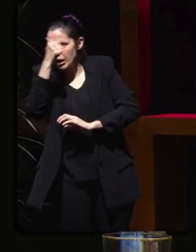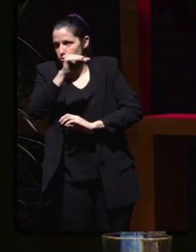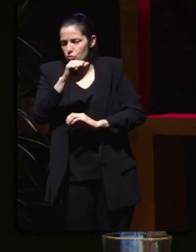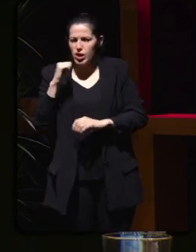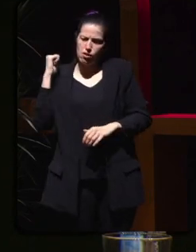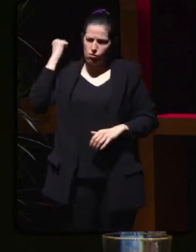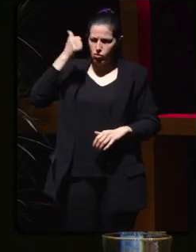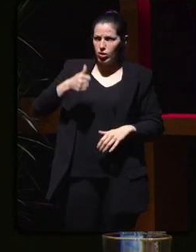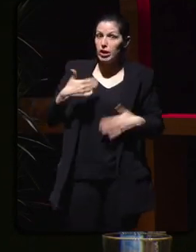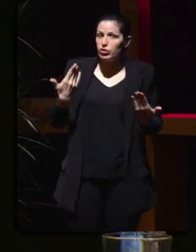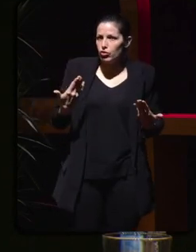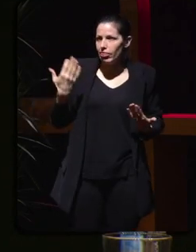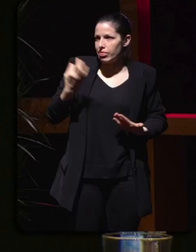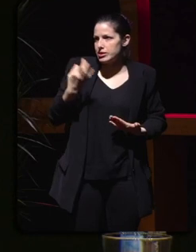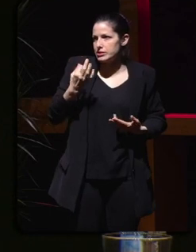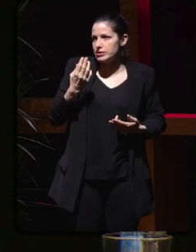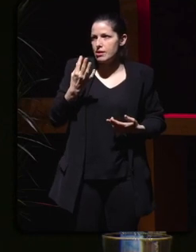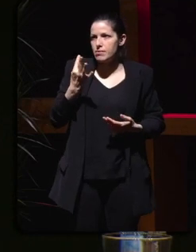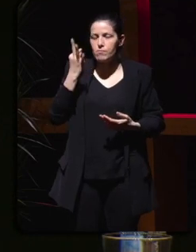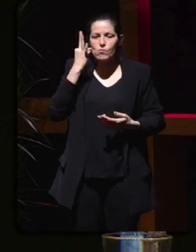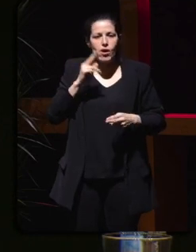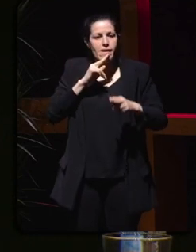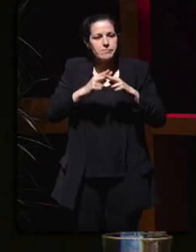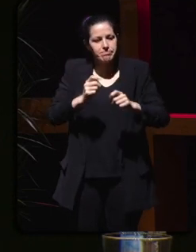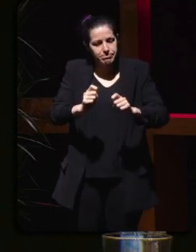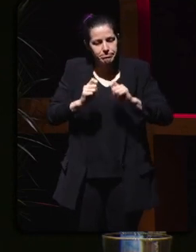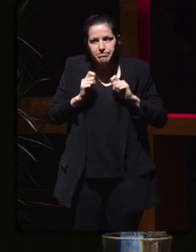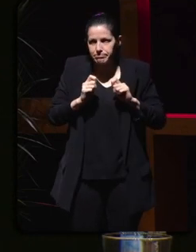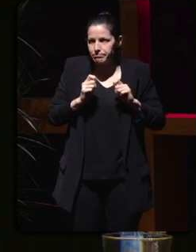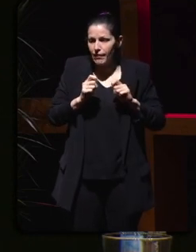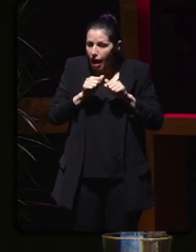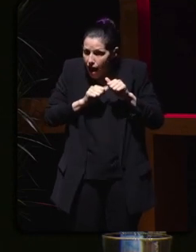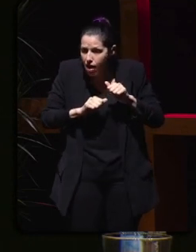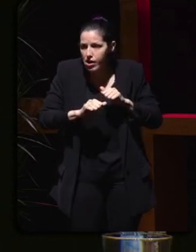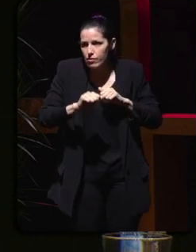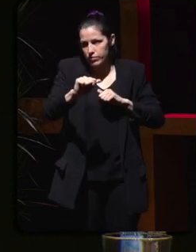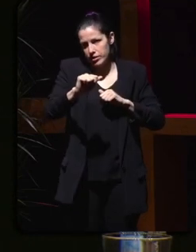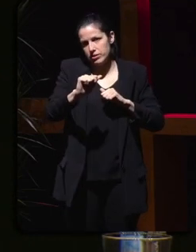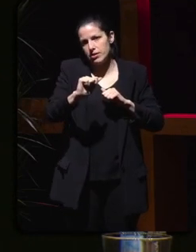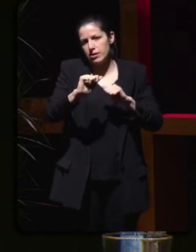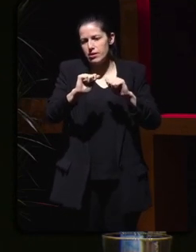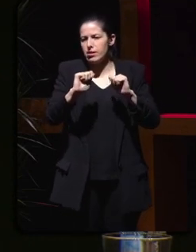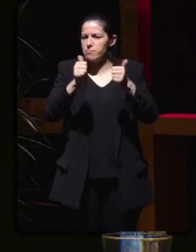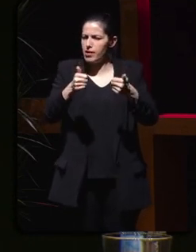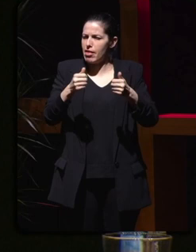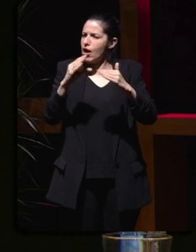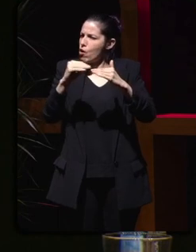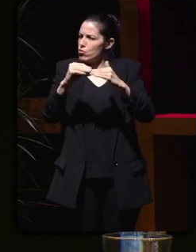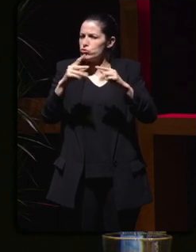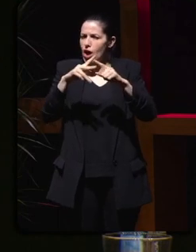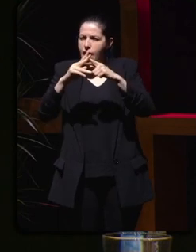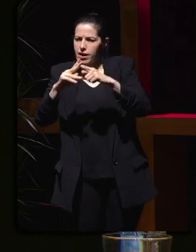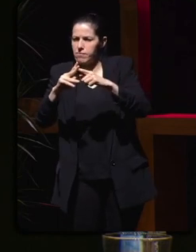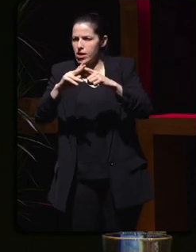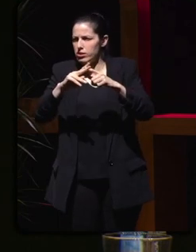a las mujeres hay que nombrarla y una vez que las estamos nombrando a partir de ahí utilizar herramientas diversas tú puedes desdoblar